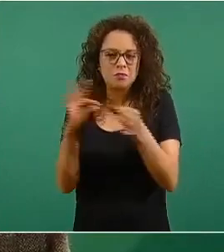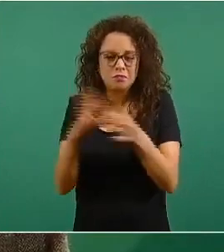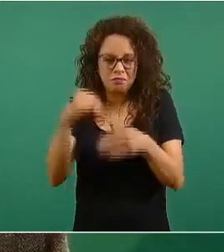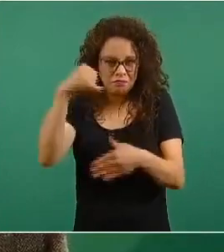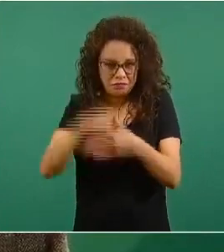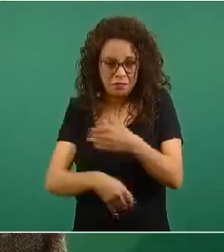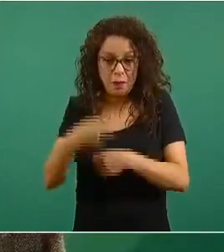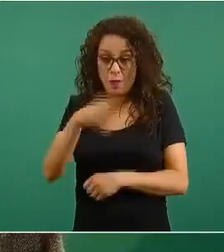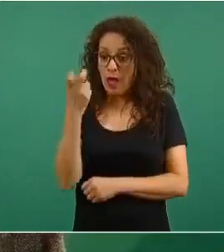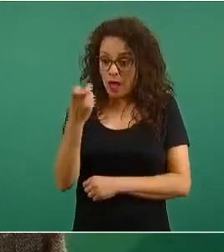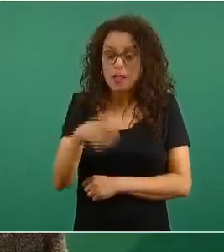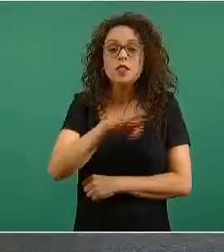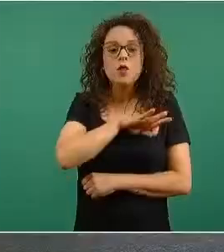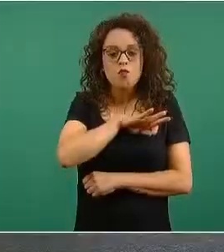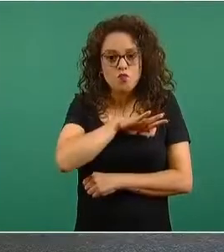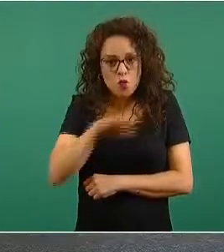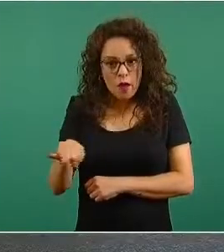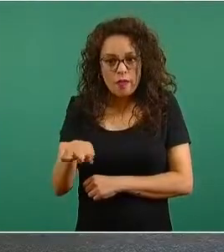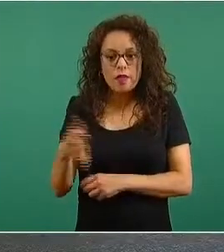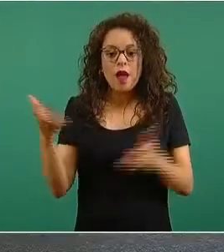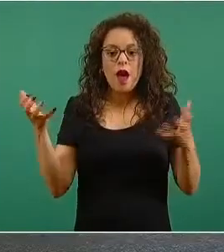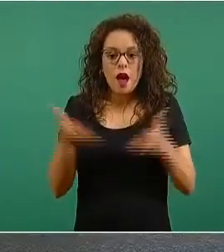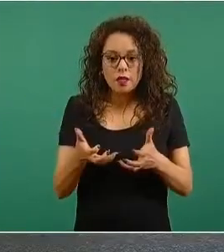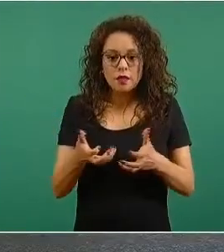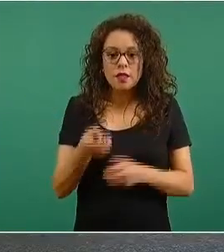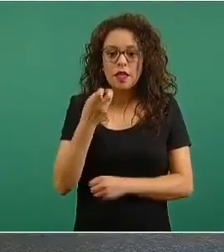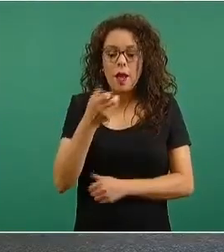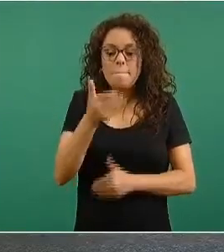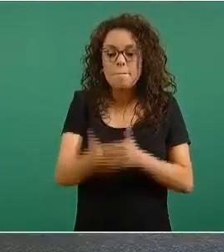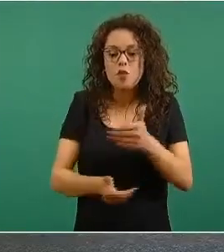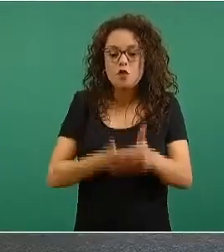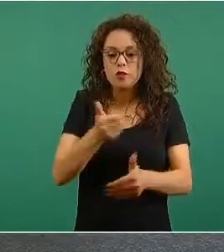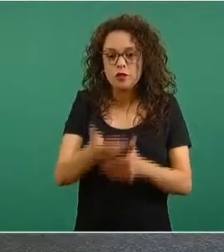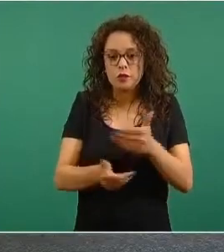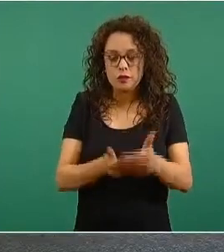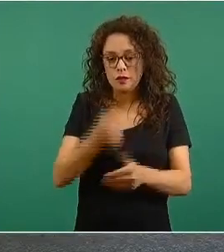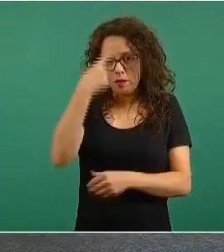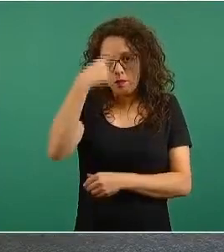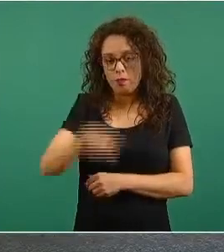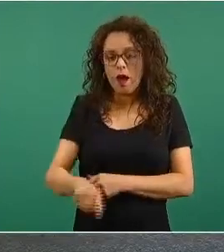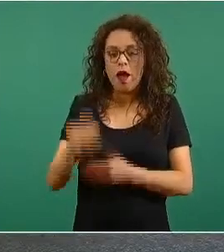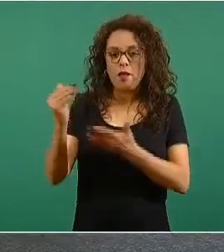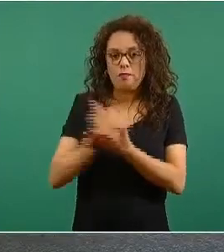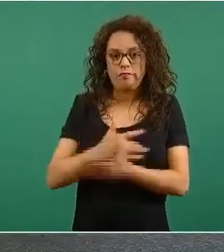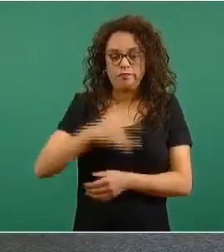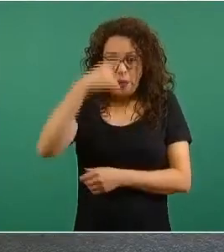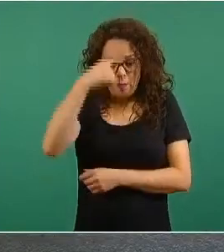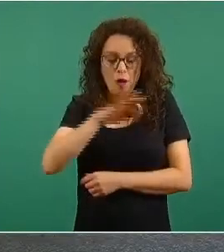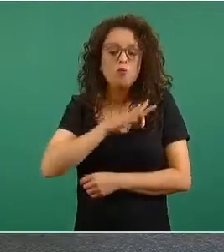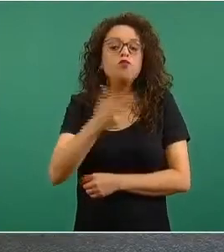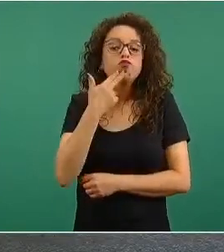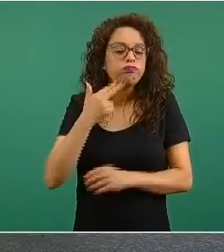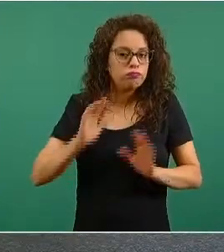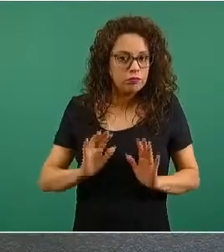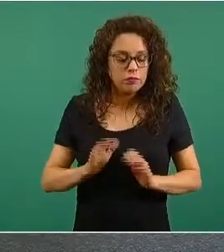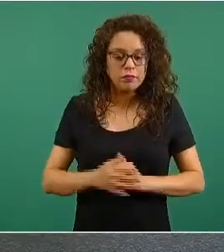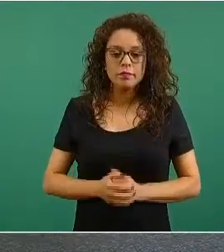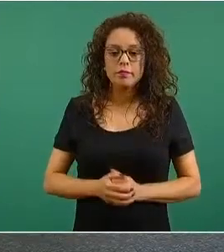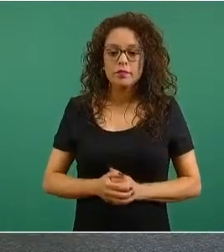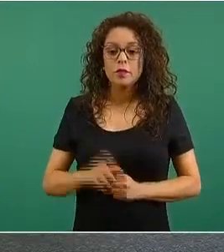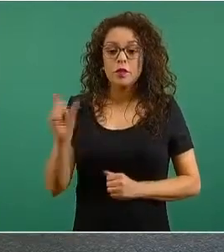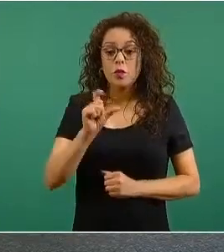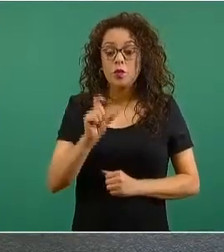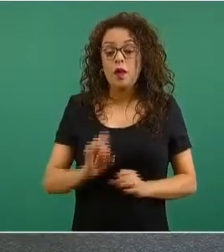detalle, pero se puede tratar de hacer un proceso de desensibilización para usar. Cuando no hay una